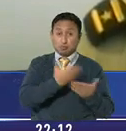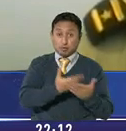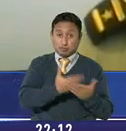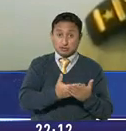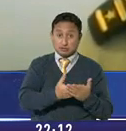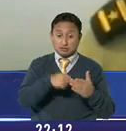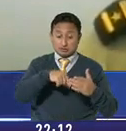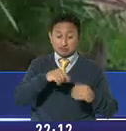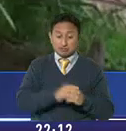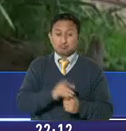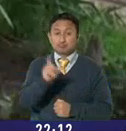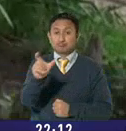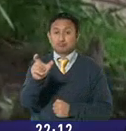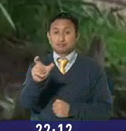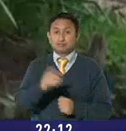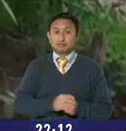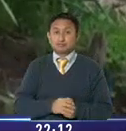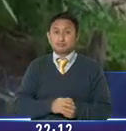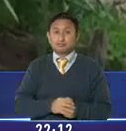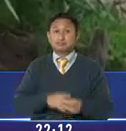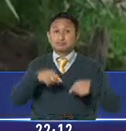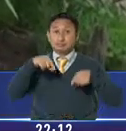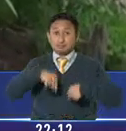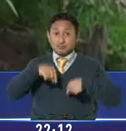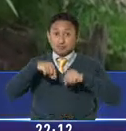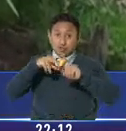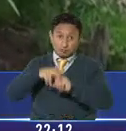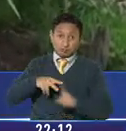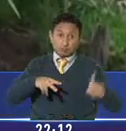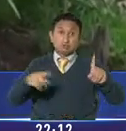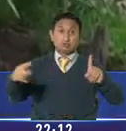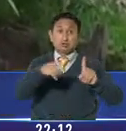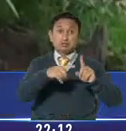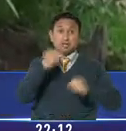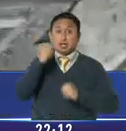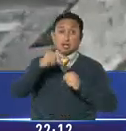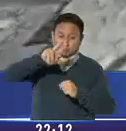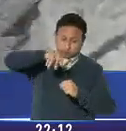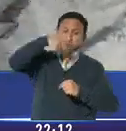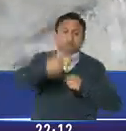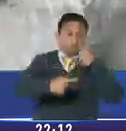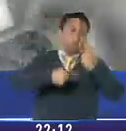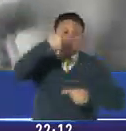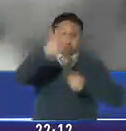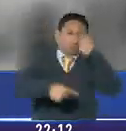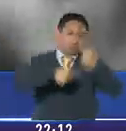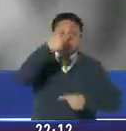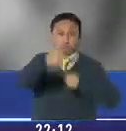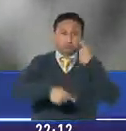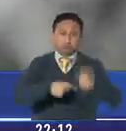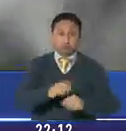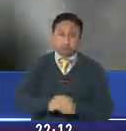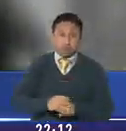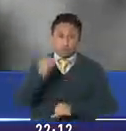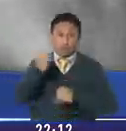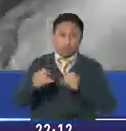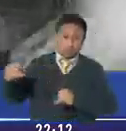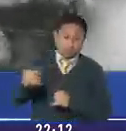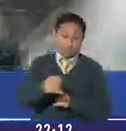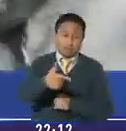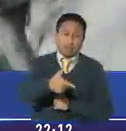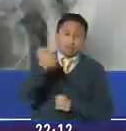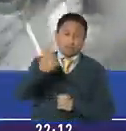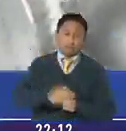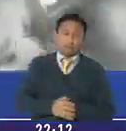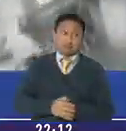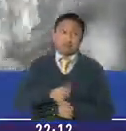evidencias perdigones. Al parecer, cuando trató de escapar, rodó estas escalinatas. Fue allí cuando completaron el crimen. El occiso tenía